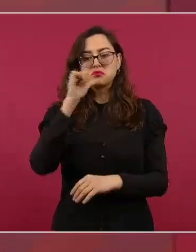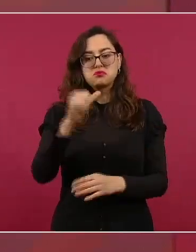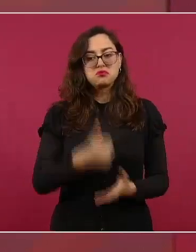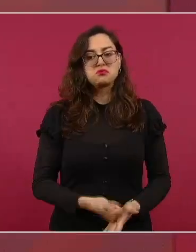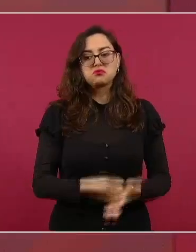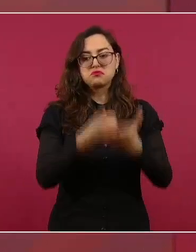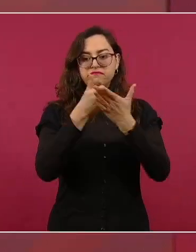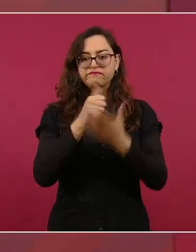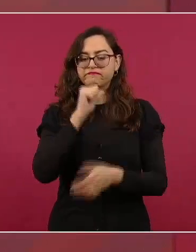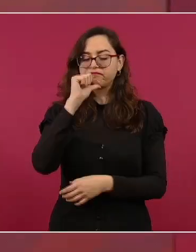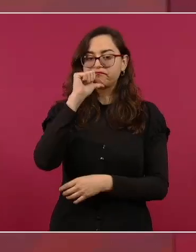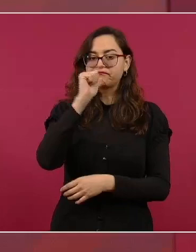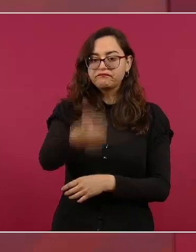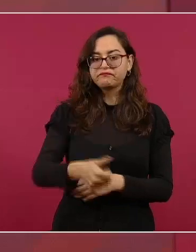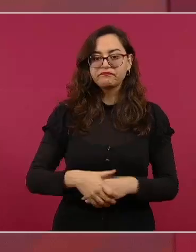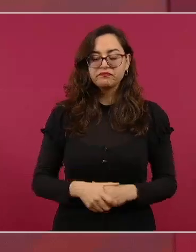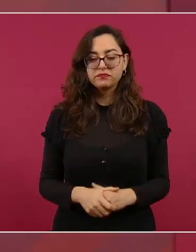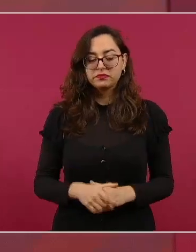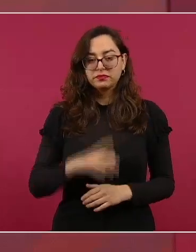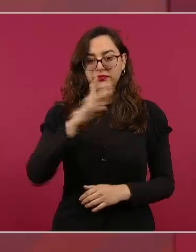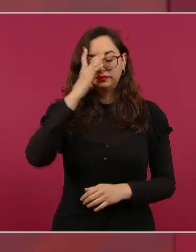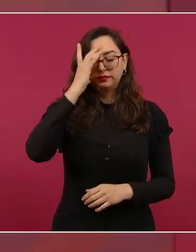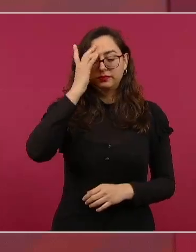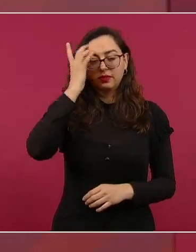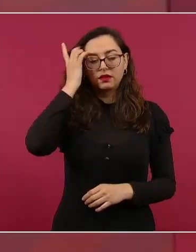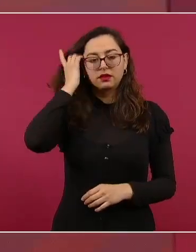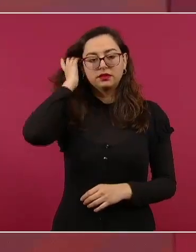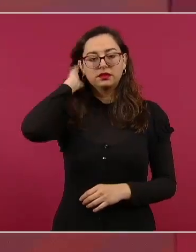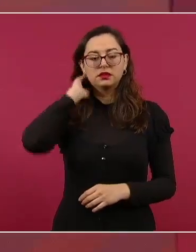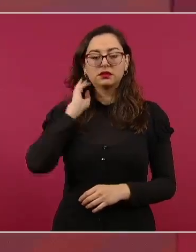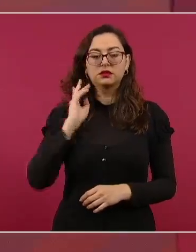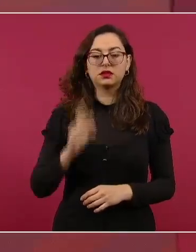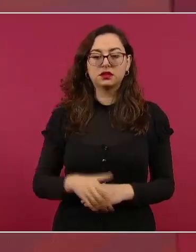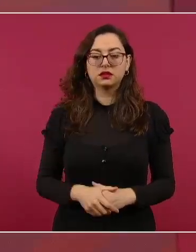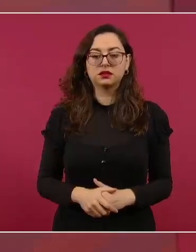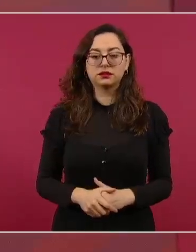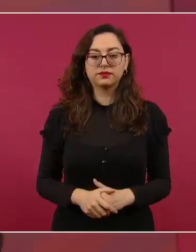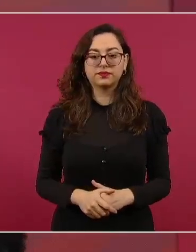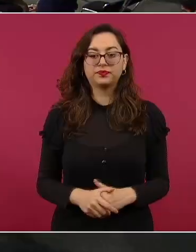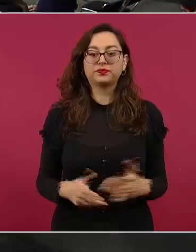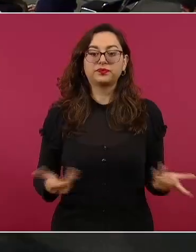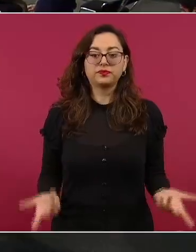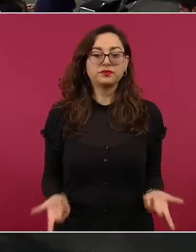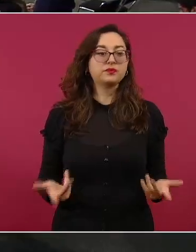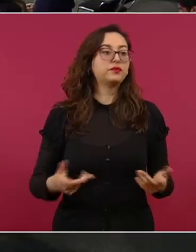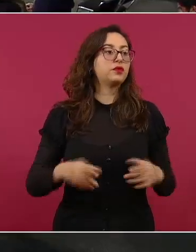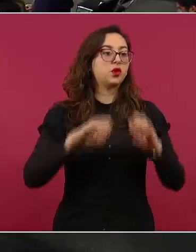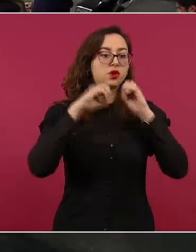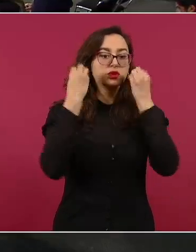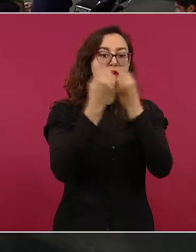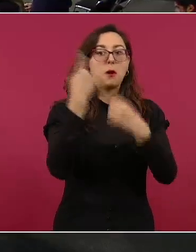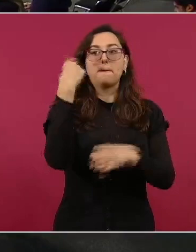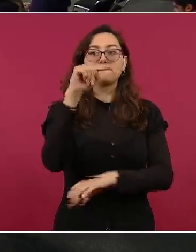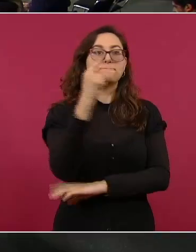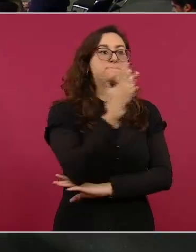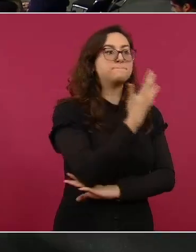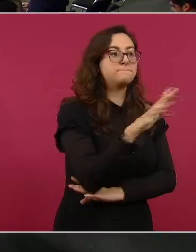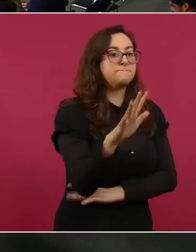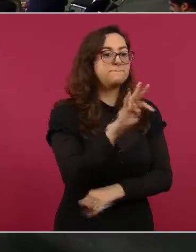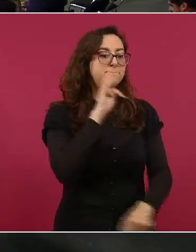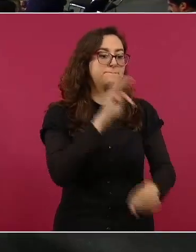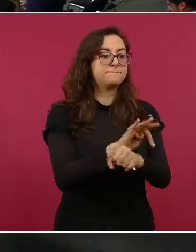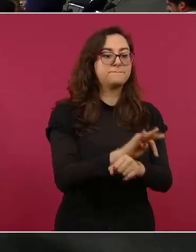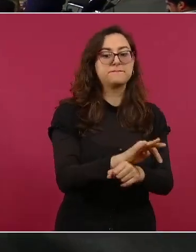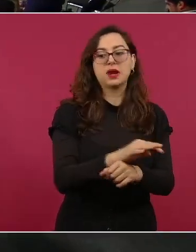para todo, desde la defensa del medio ambiente hasta la defensa de los derechos